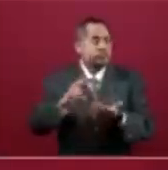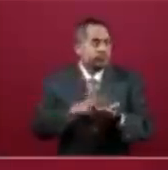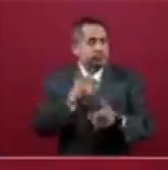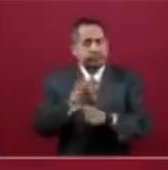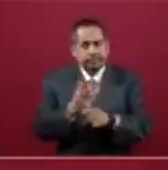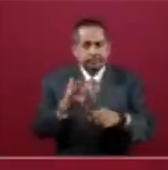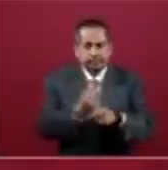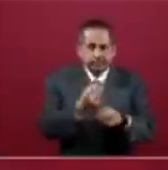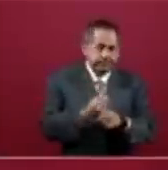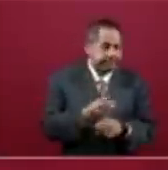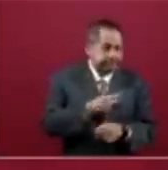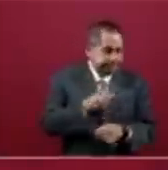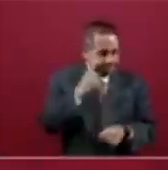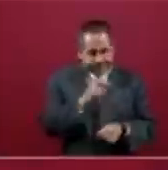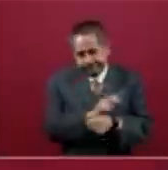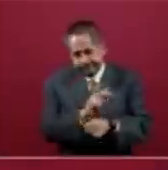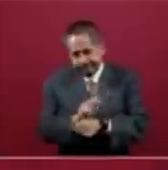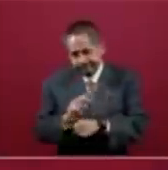que estar muy pendientes